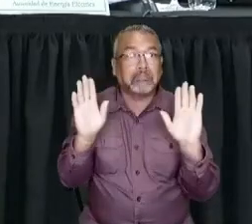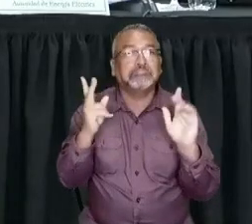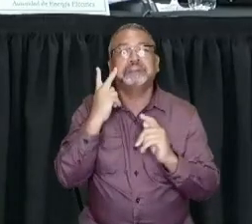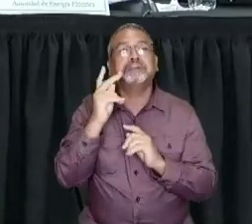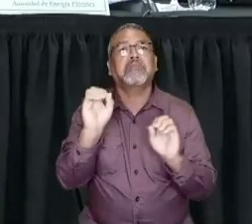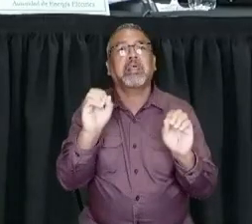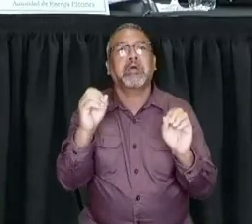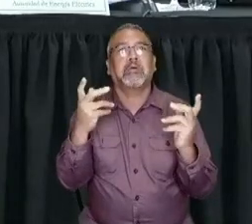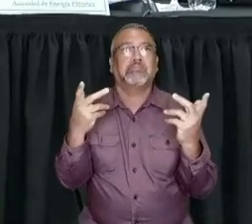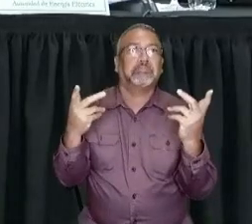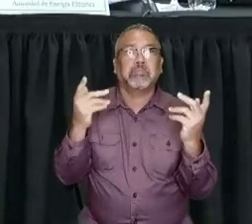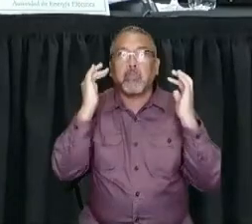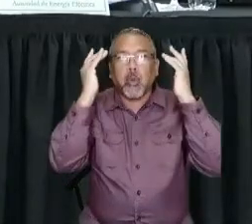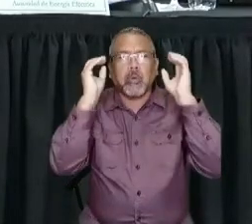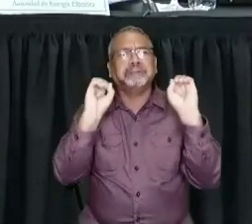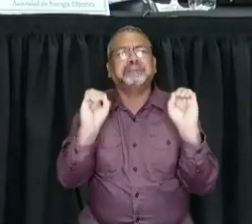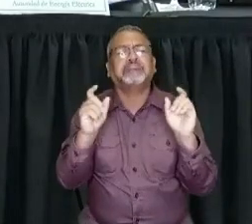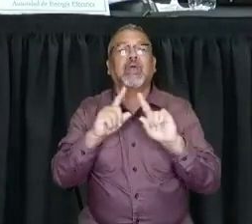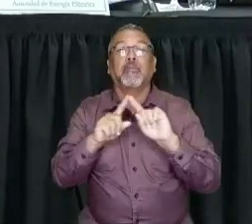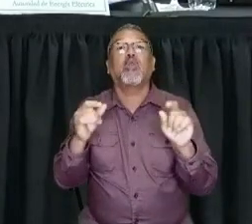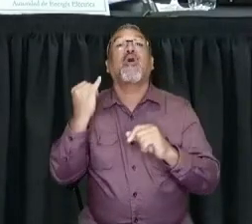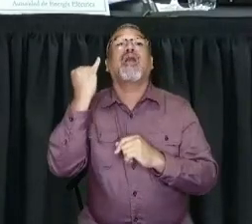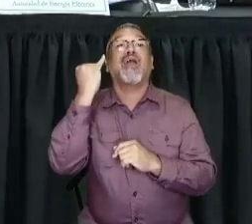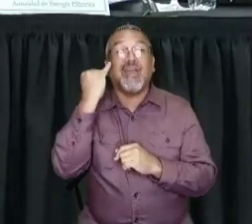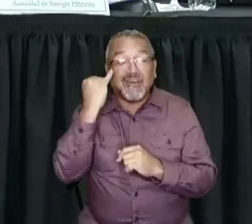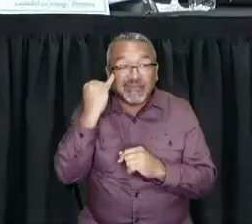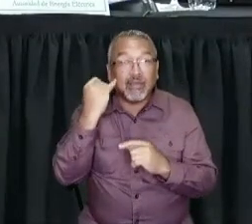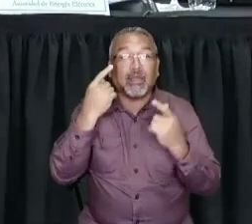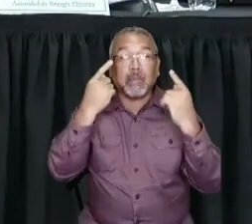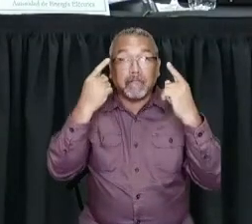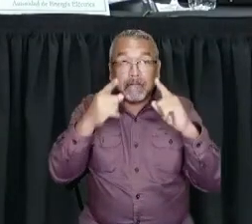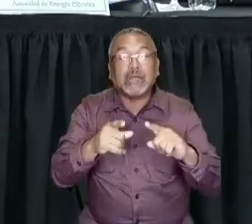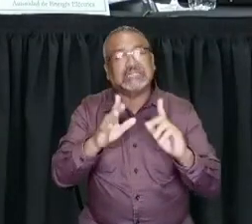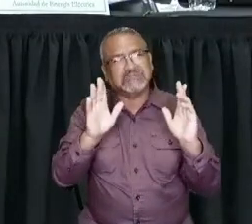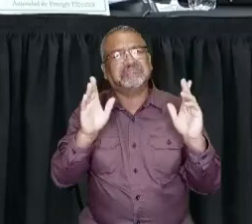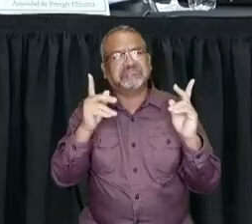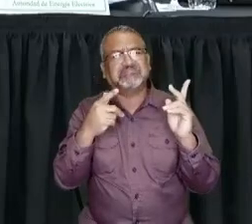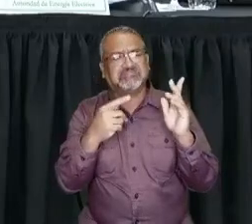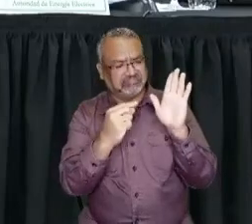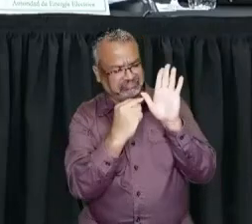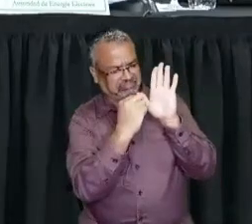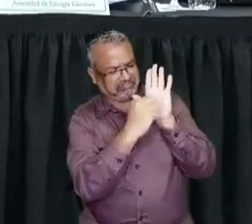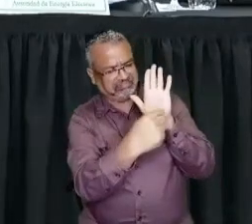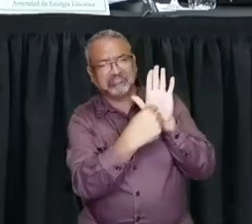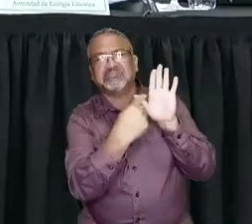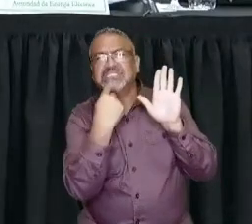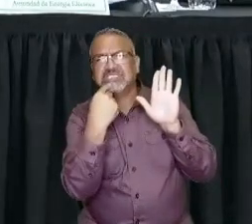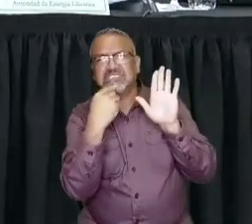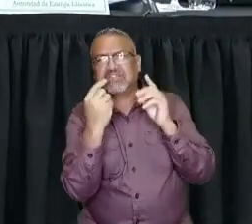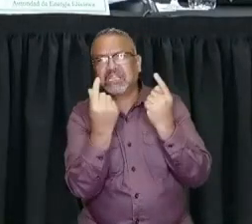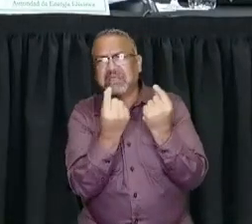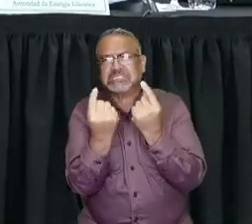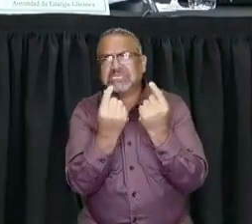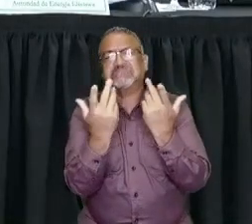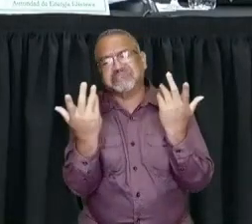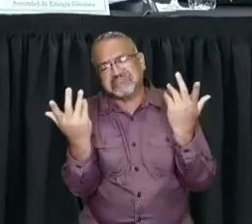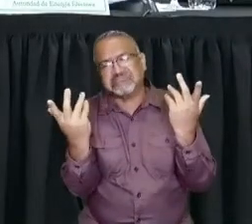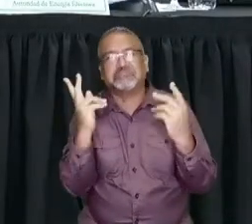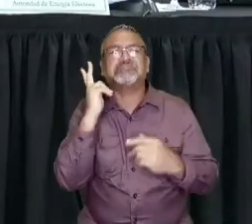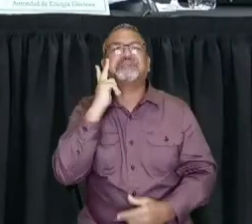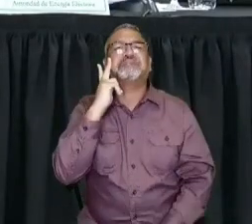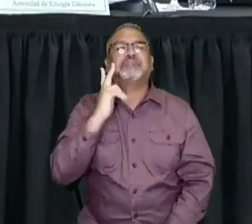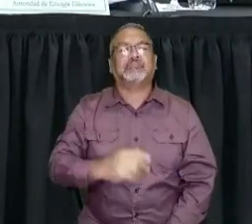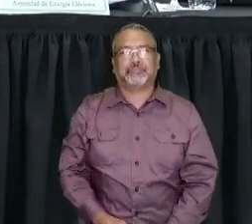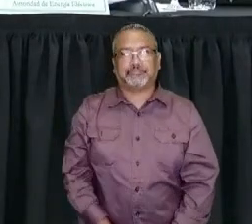preocupe pero tenemos los mecanismos Si eso llegara a ocurrir O sea que vamos a ver a ver cómo para la